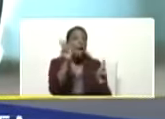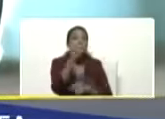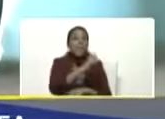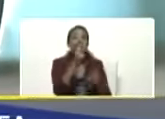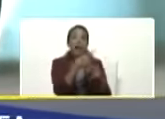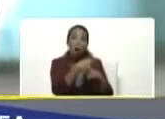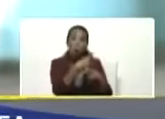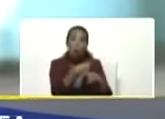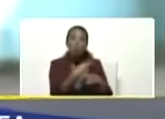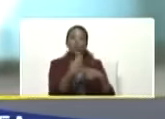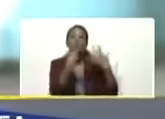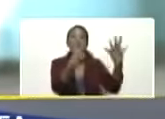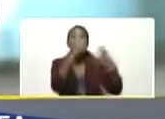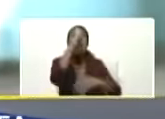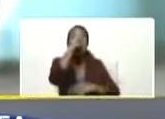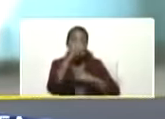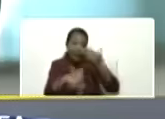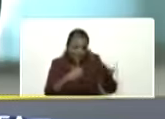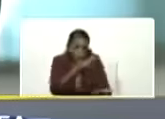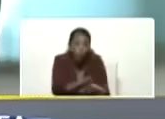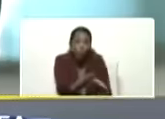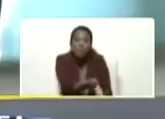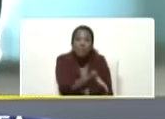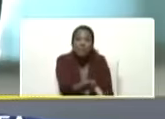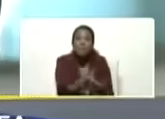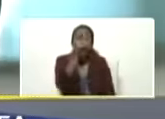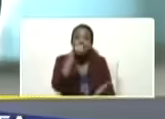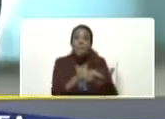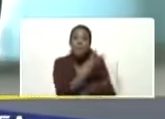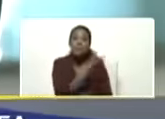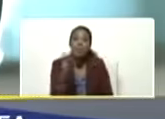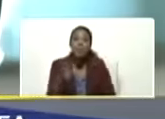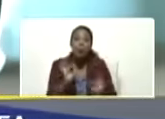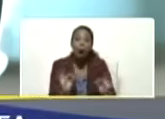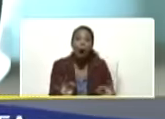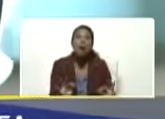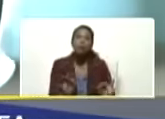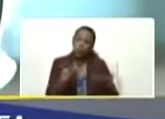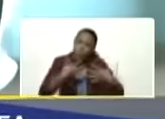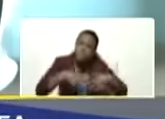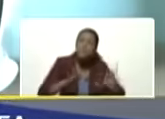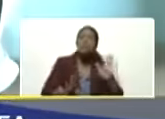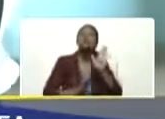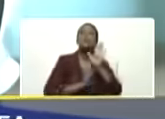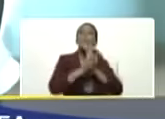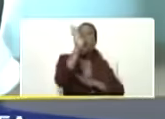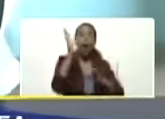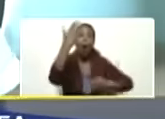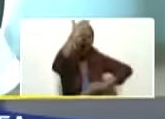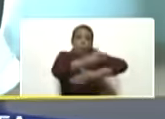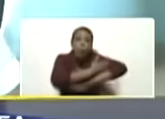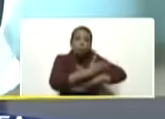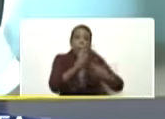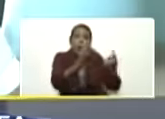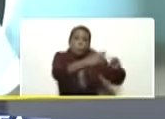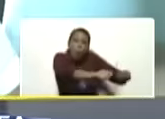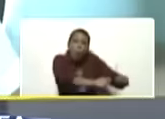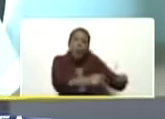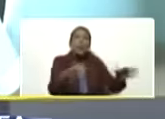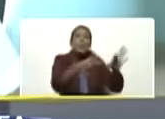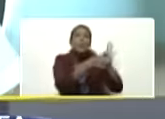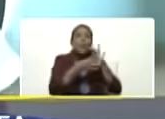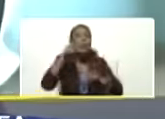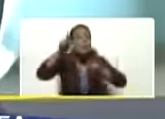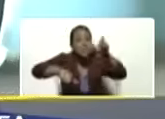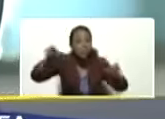se cumplirían 6 años. Y ya usted estaba diciendo que íbamos a superar el bloqueo económico en unión